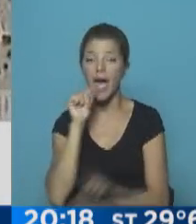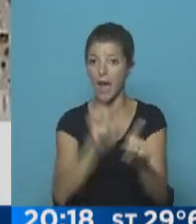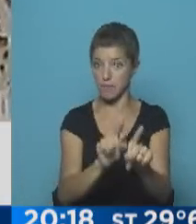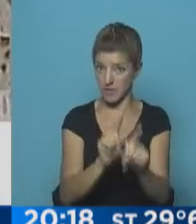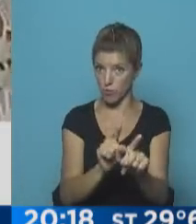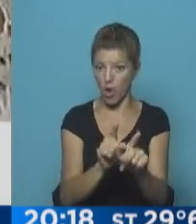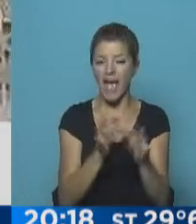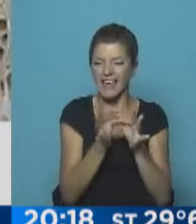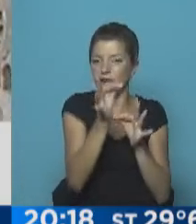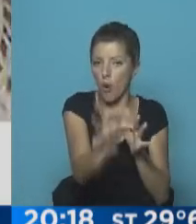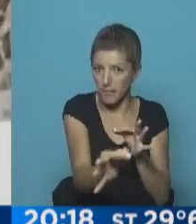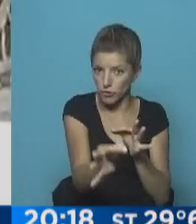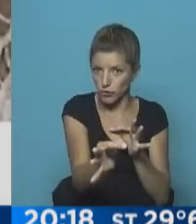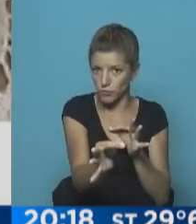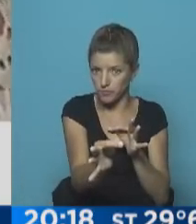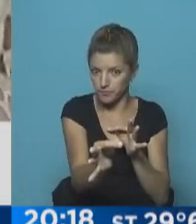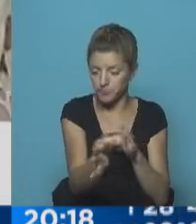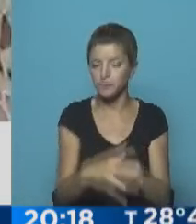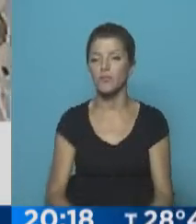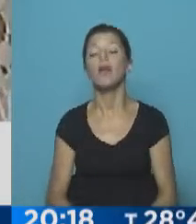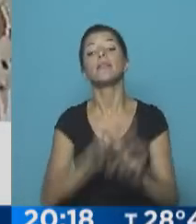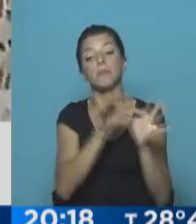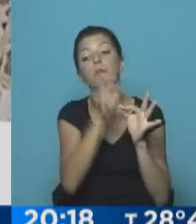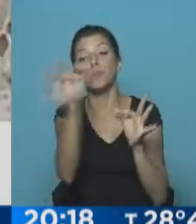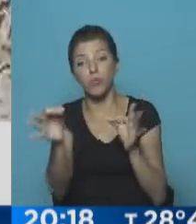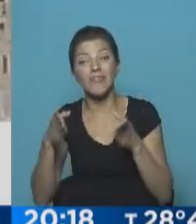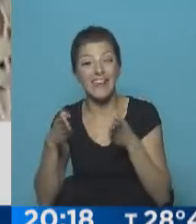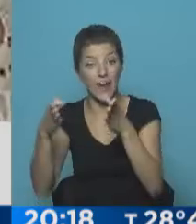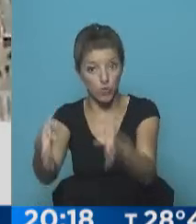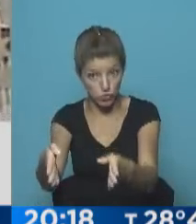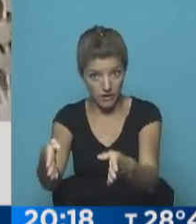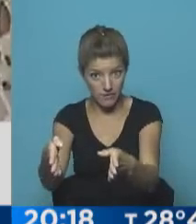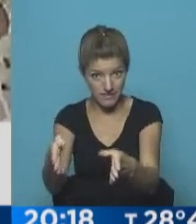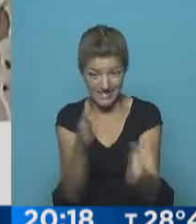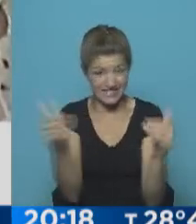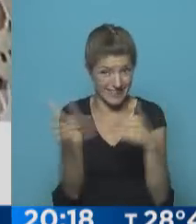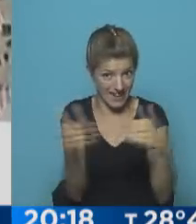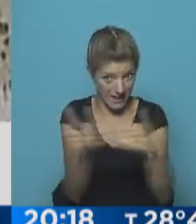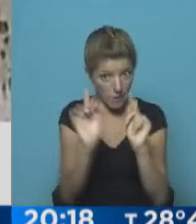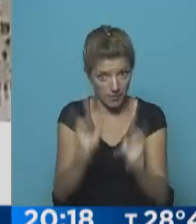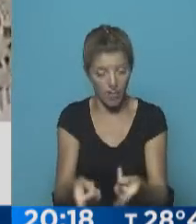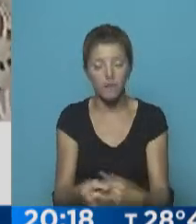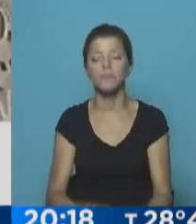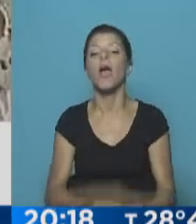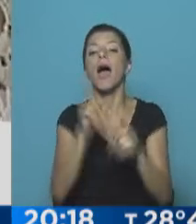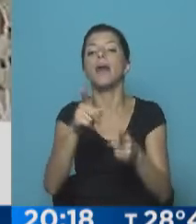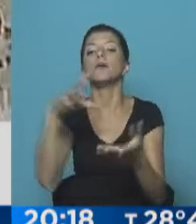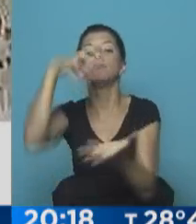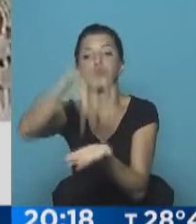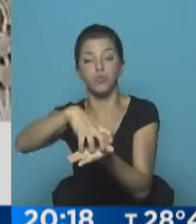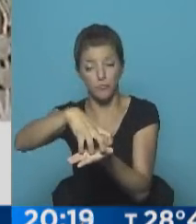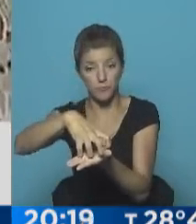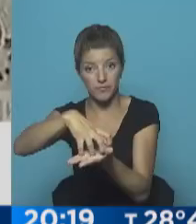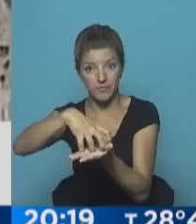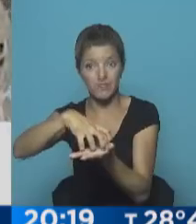pocos kilómetros, incluso a pocos kilómetros de la ruta, a pocos metros de la ruta, se encuentra una tapera. Eso